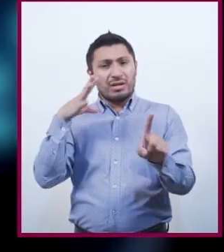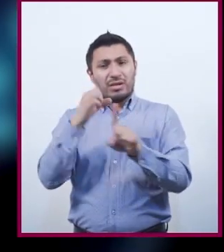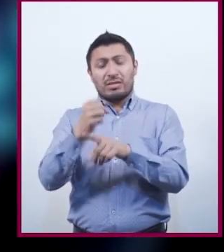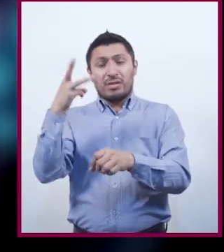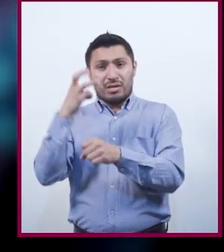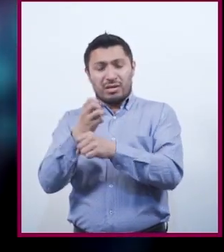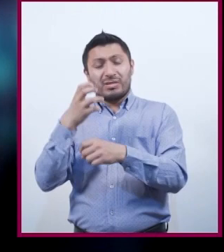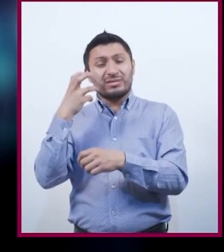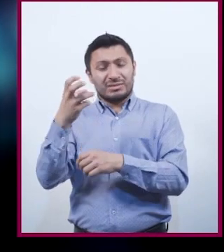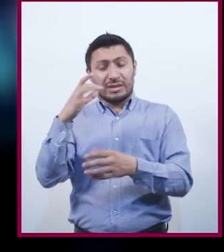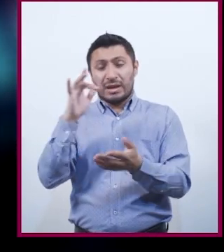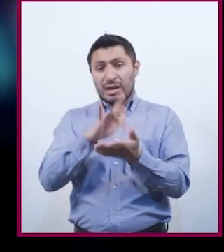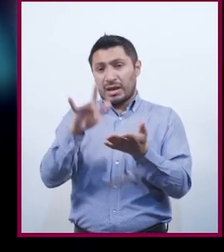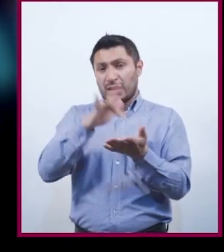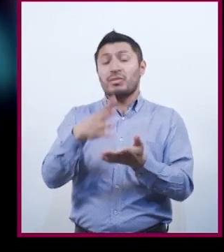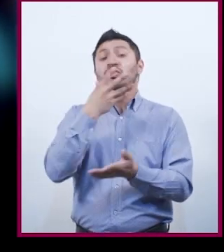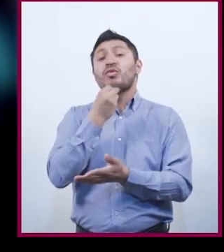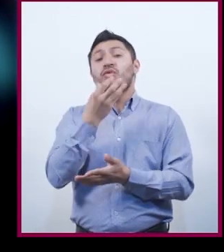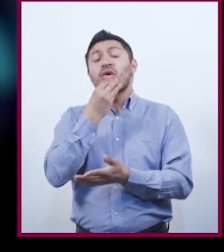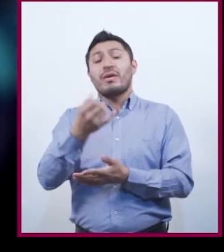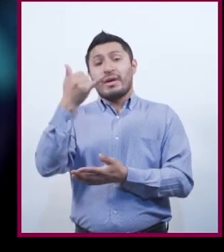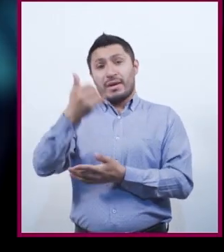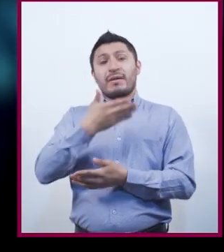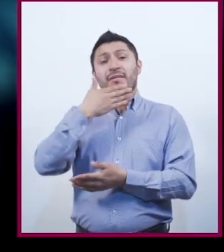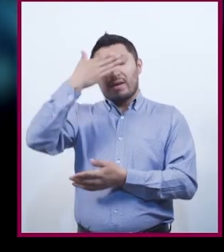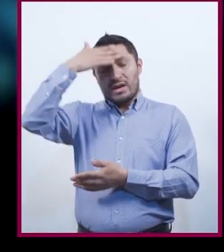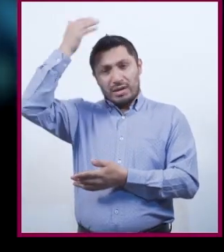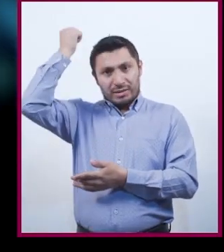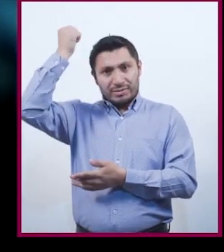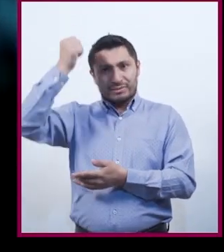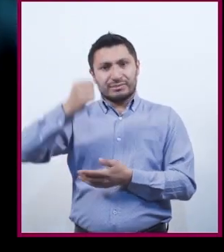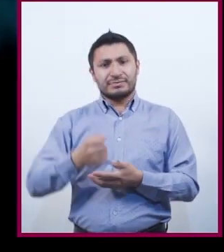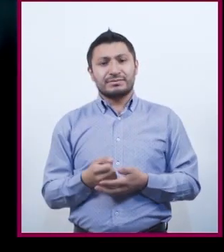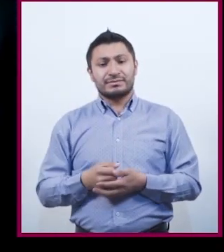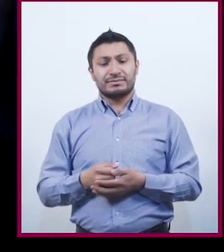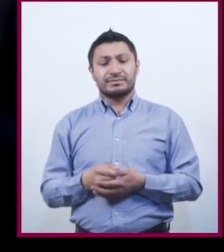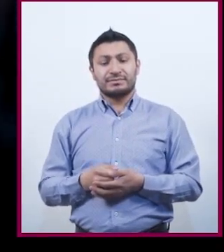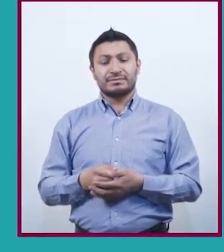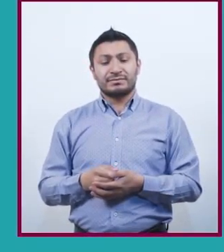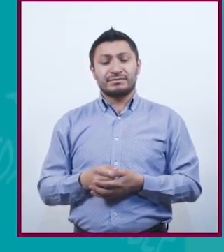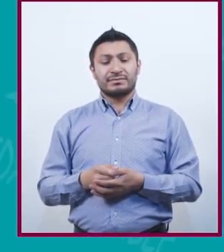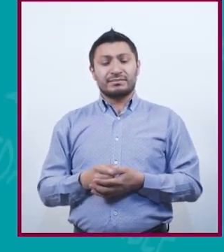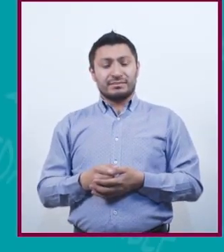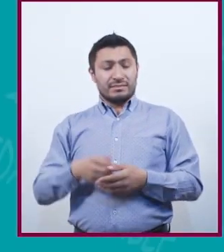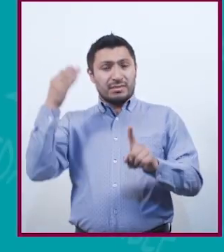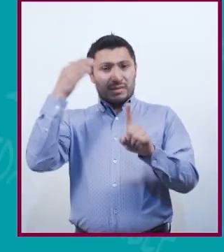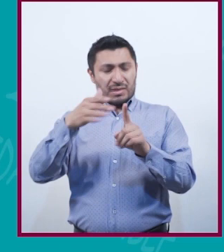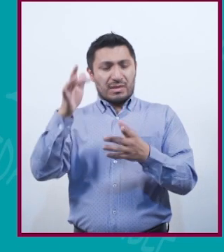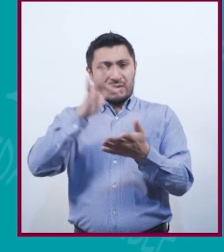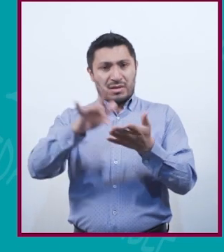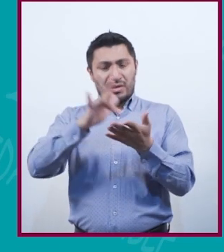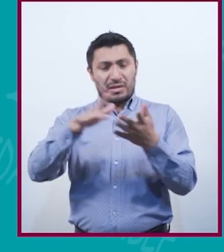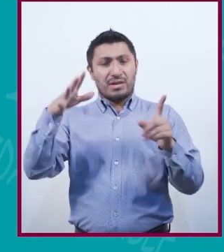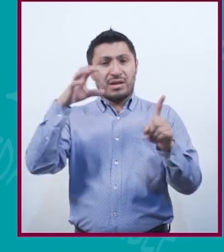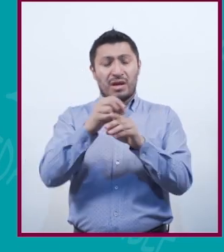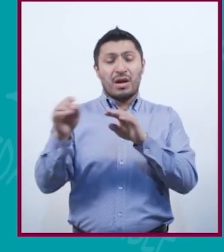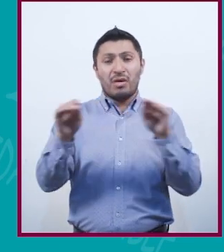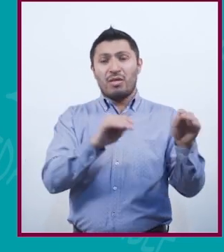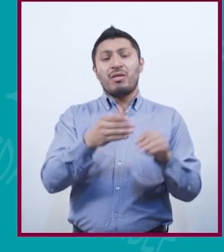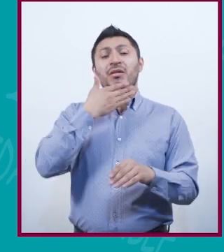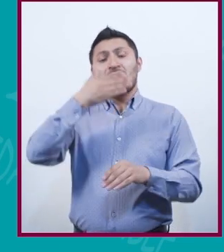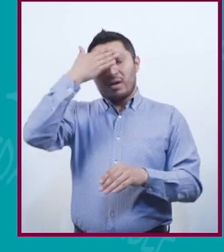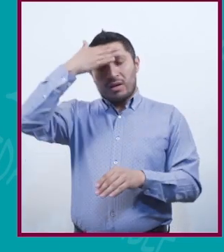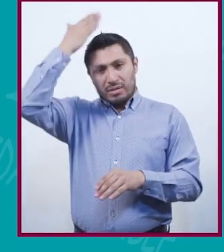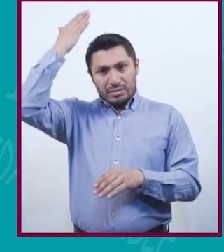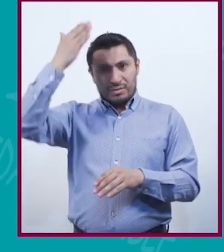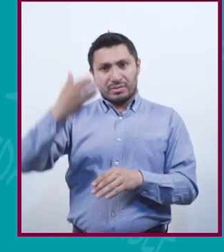¿Cómo consiguió la Triple Entente el apoyo de los judíos y de los árabes? Con el fin de lograr el apoyo y la